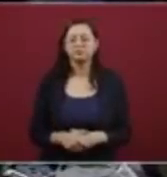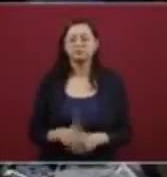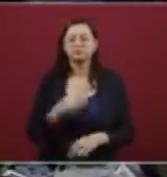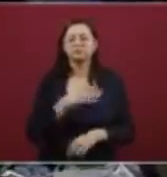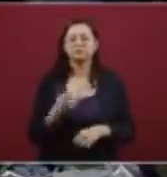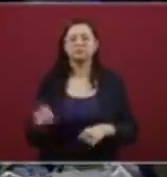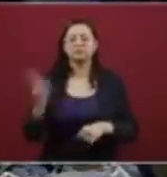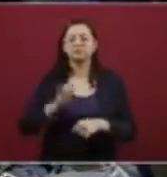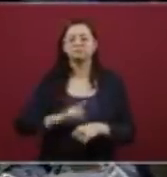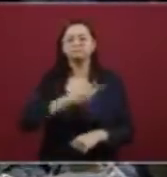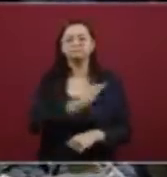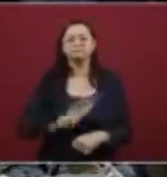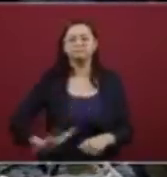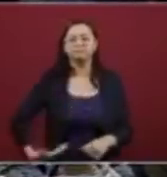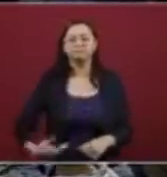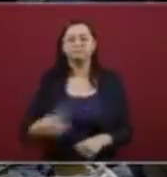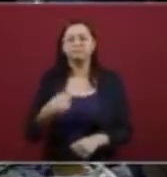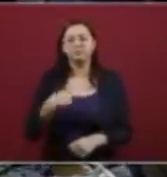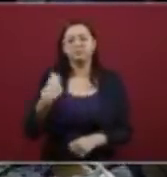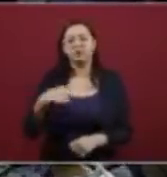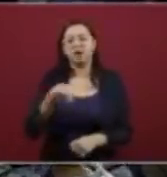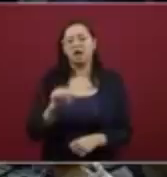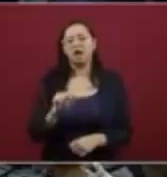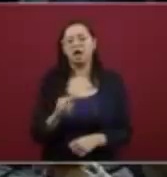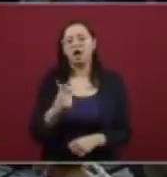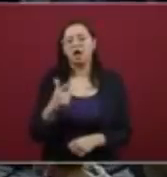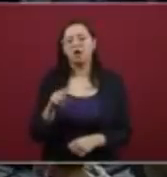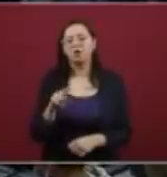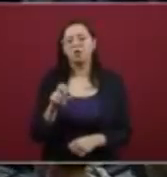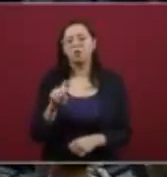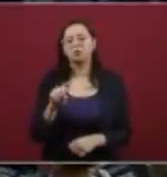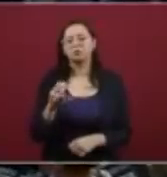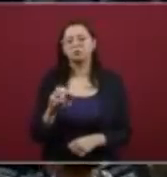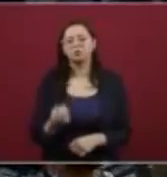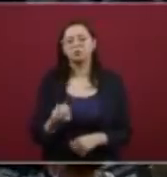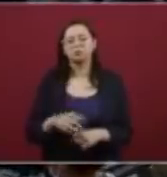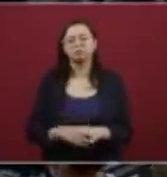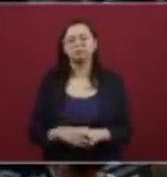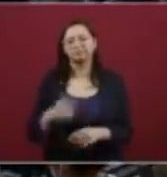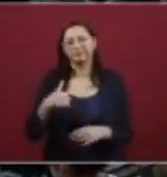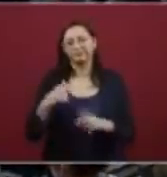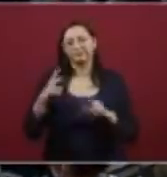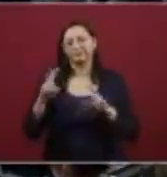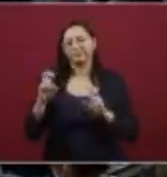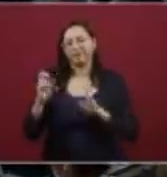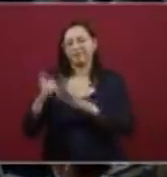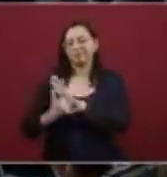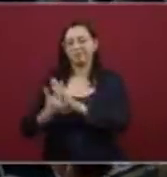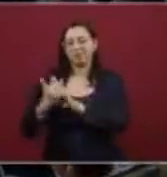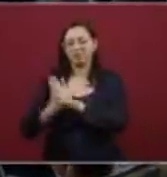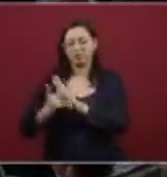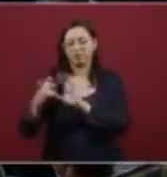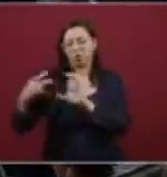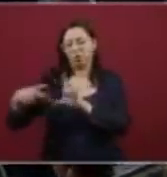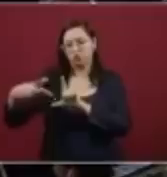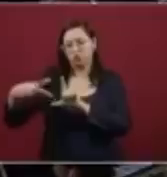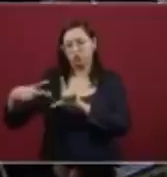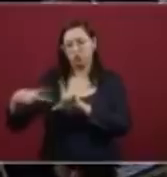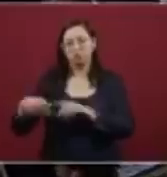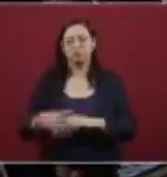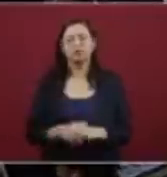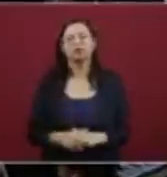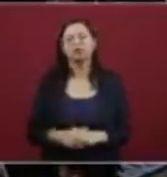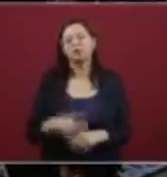Buenos días, señor presidente. Augusto Tal, de Campechaneando y Cocinando la Noticia en YouTube. Y tengo una pregunta muy sencilla. Según el